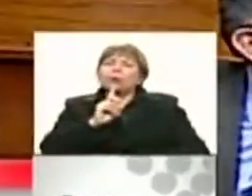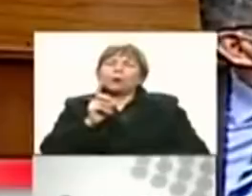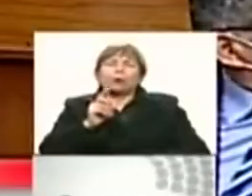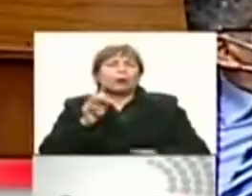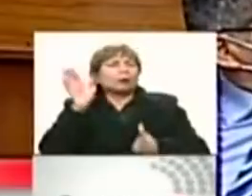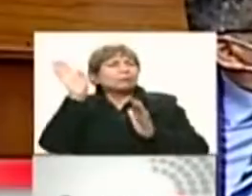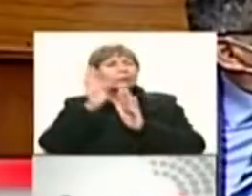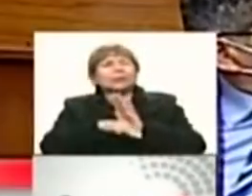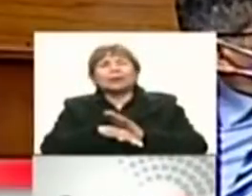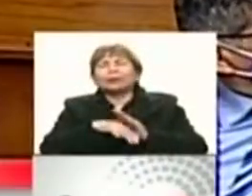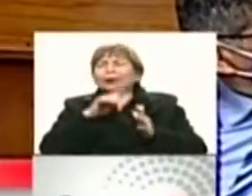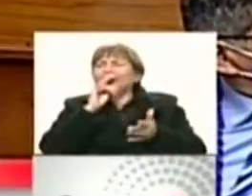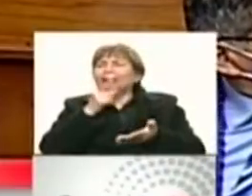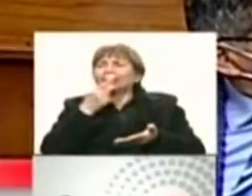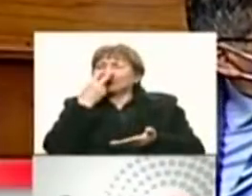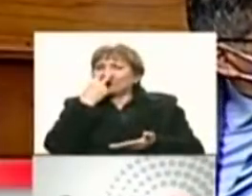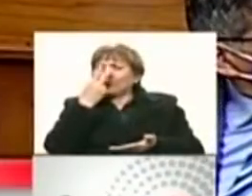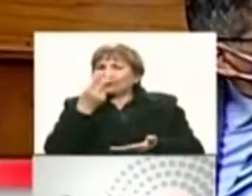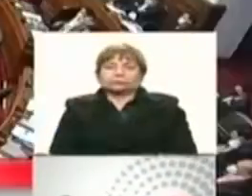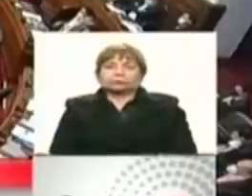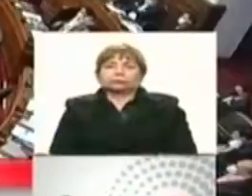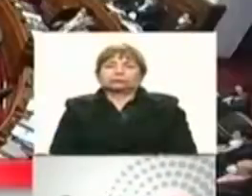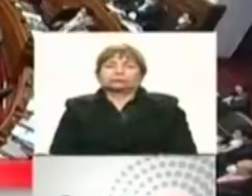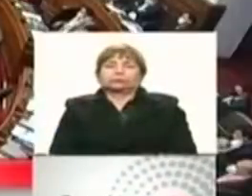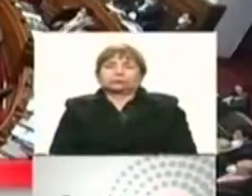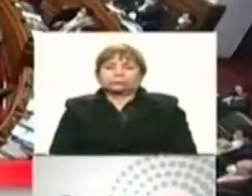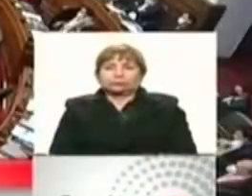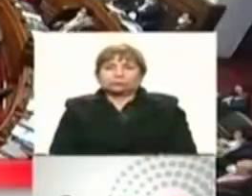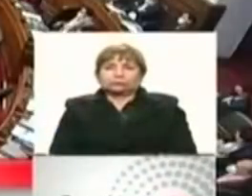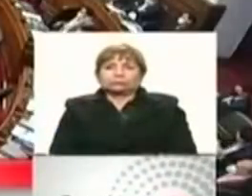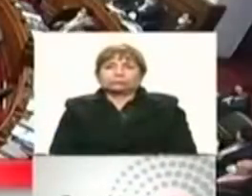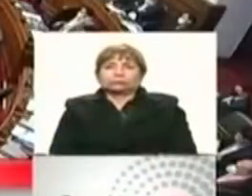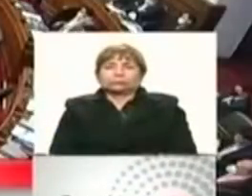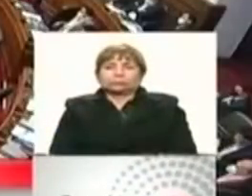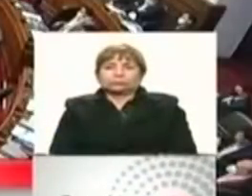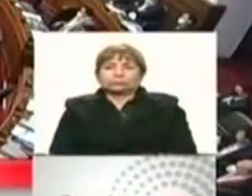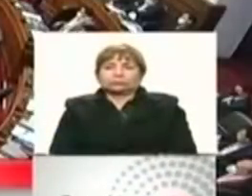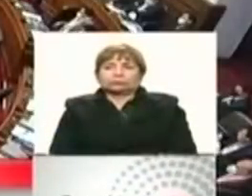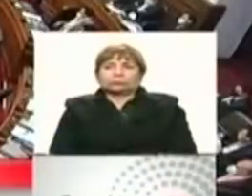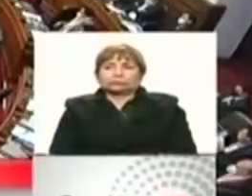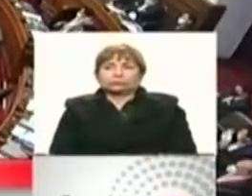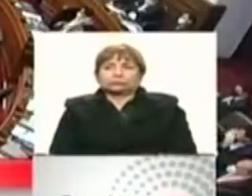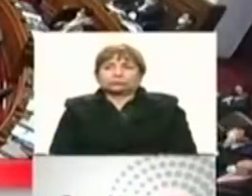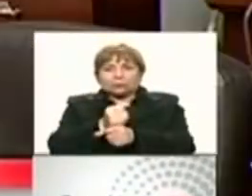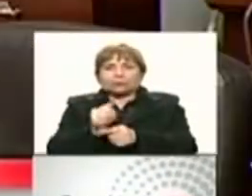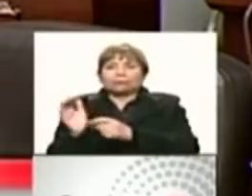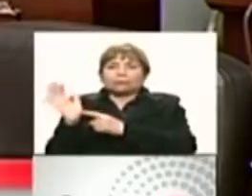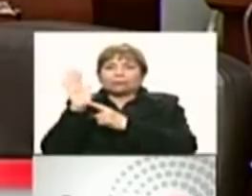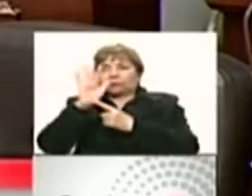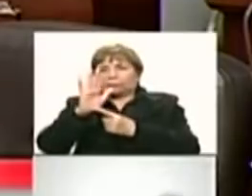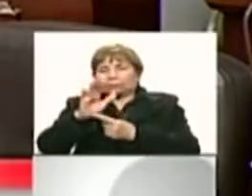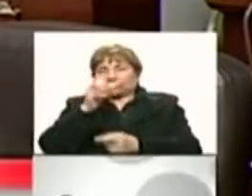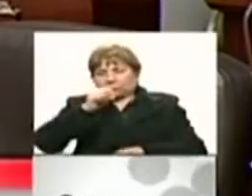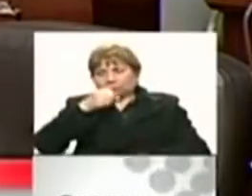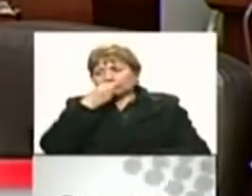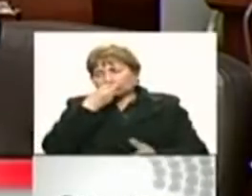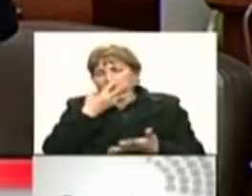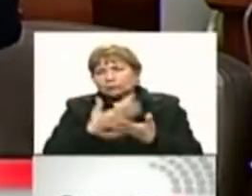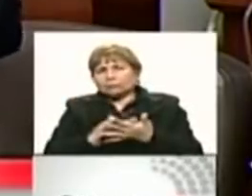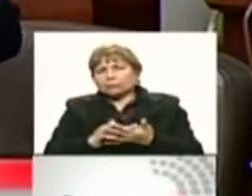la confianza. Se habla, bueno, en un total de 130, y hablemos de si es que no votan quienes, digamos,